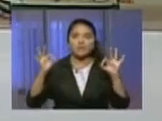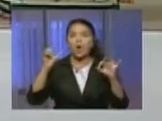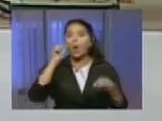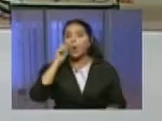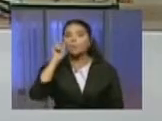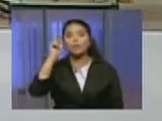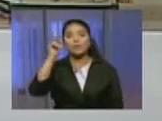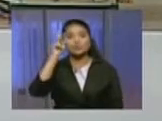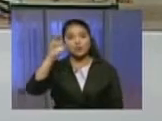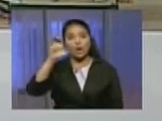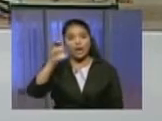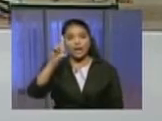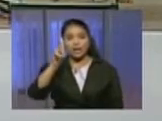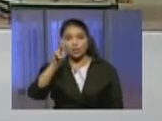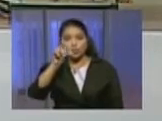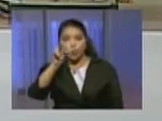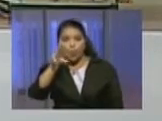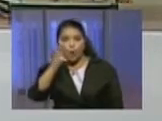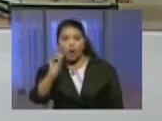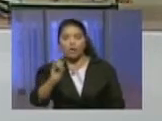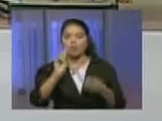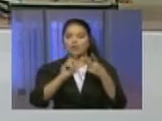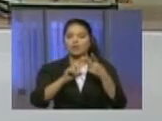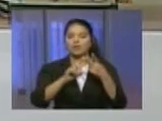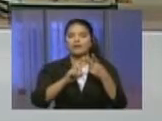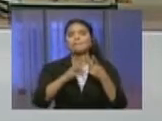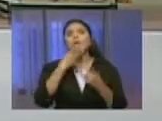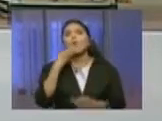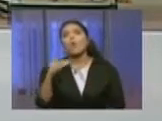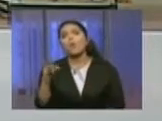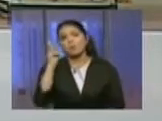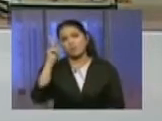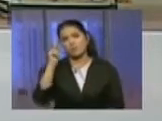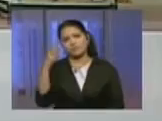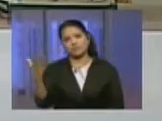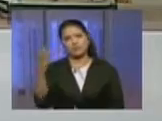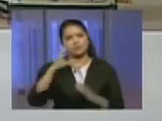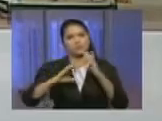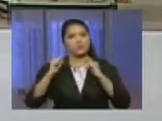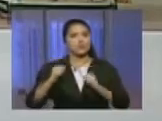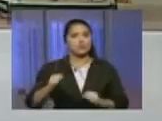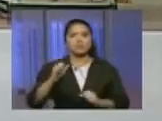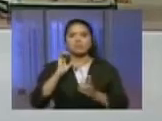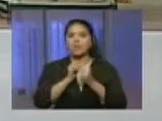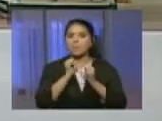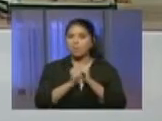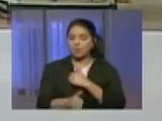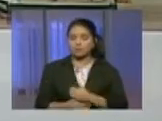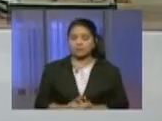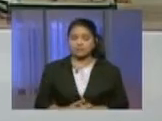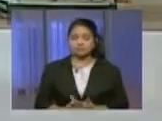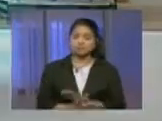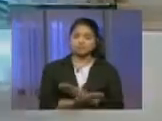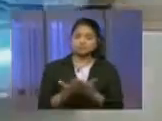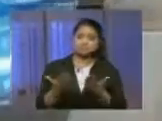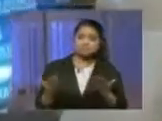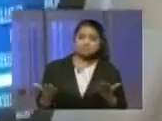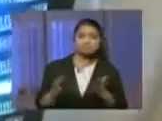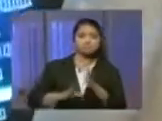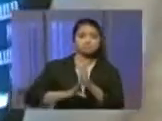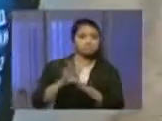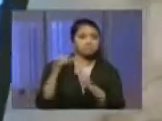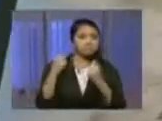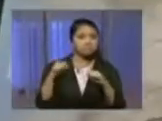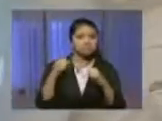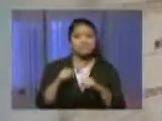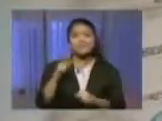Álvarez el profesor Pedro Infante un muchacho profesor científico del deporte fíjense ustedes como él desarrolla toda